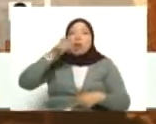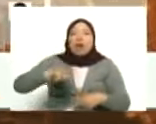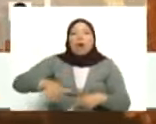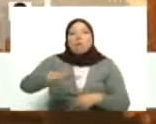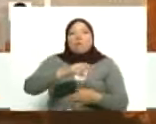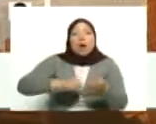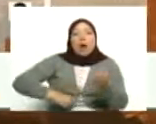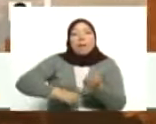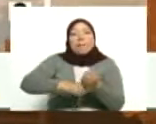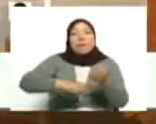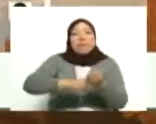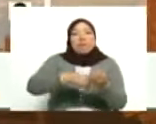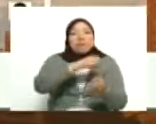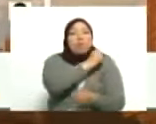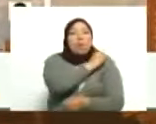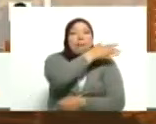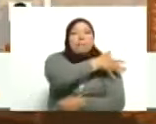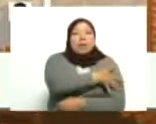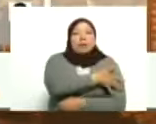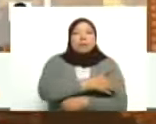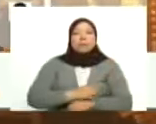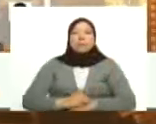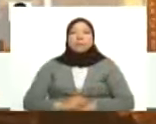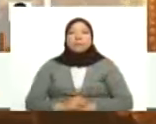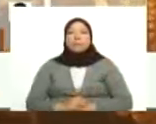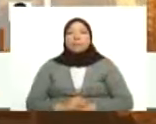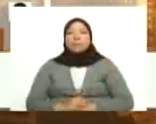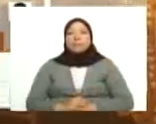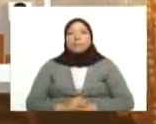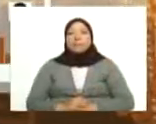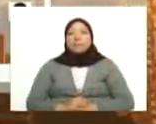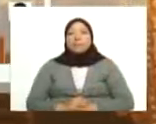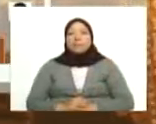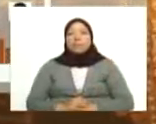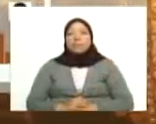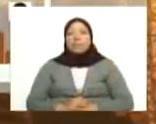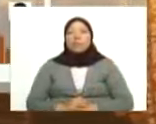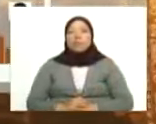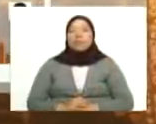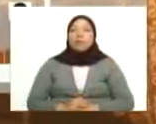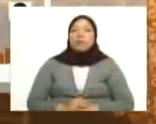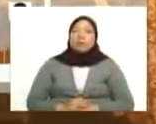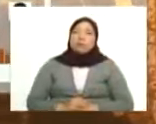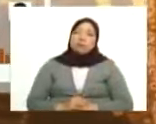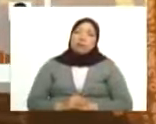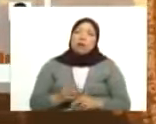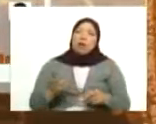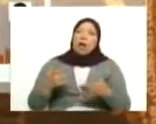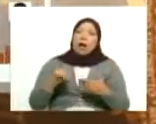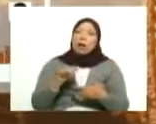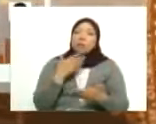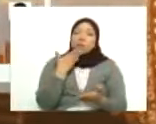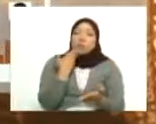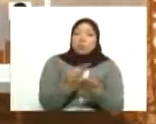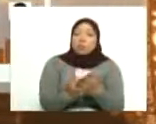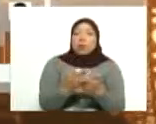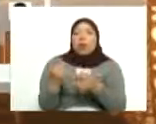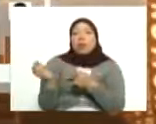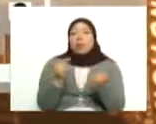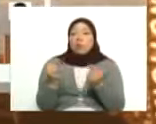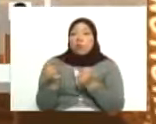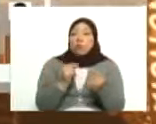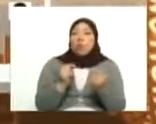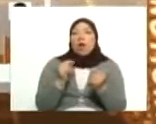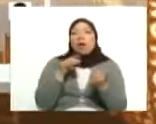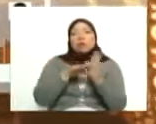humanitariamente a la población de Gaza. Canciller, también es importante, más allá de los comunicados y las resoluciones, que son, por supuesto, destacados, y es